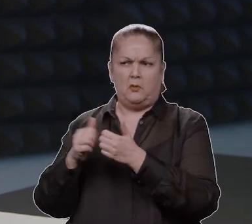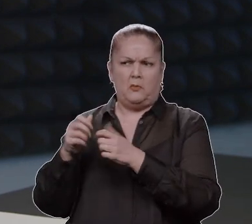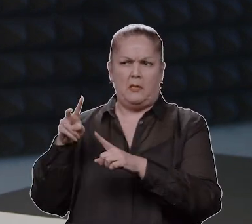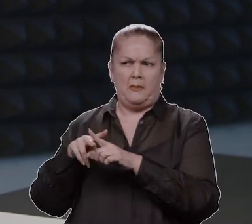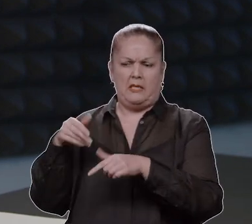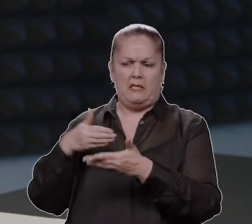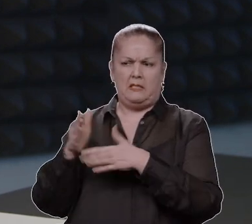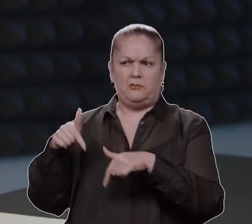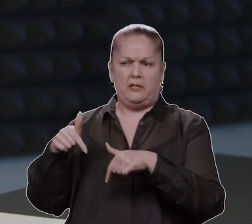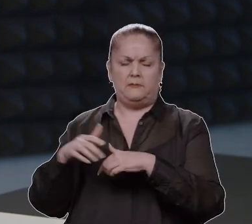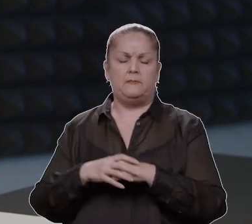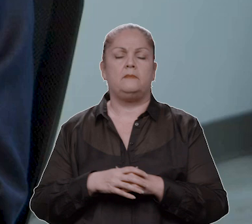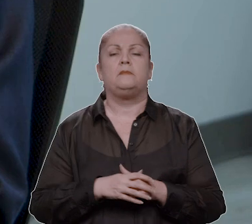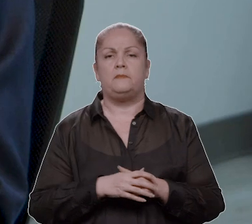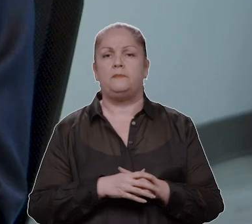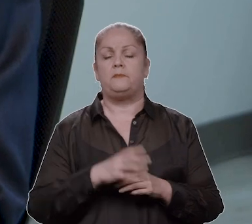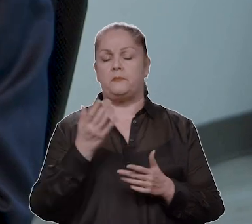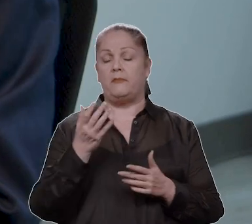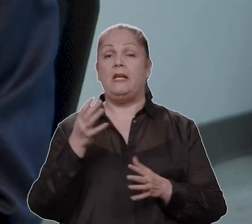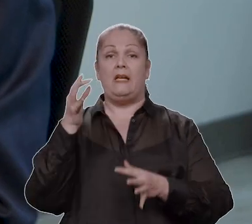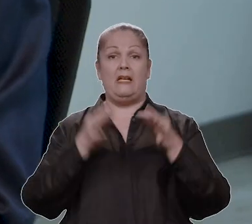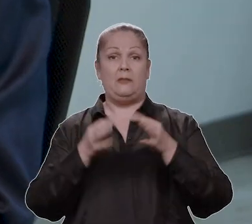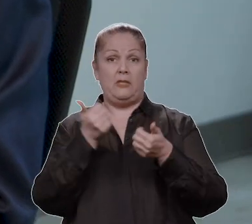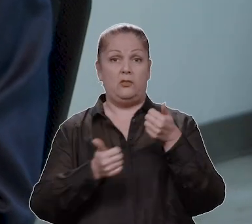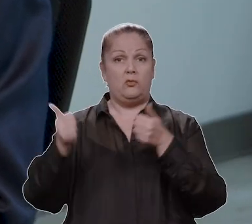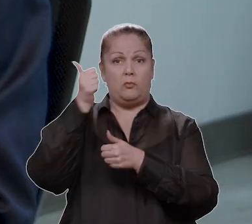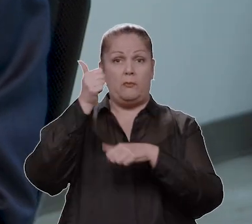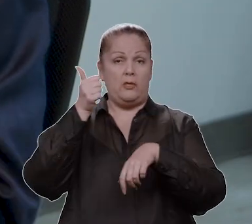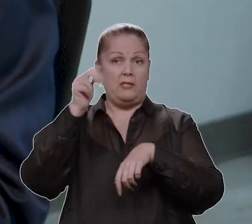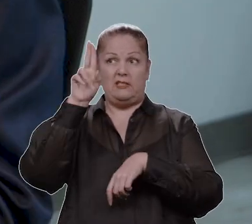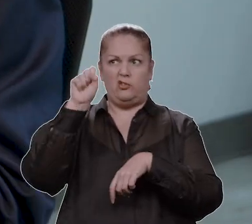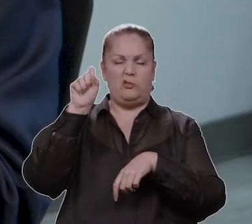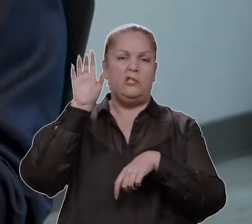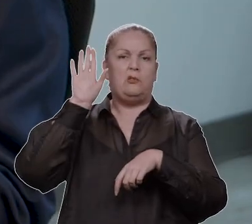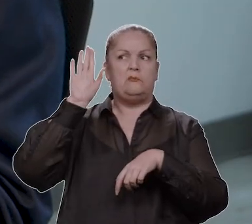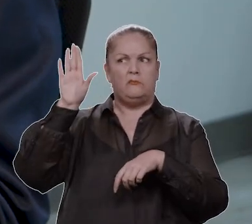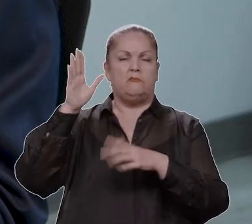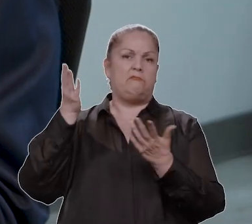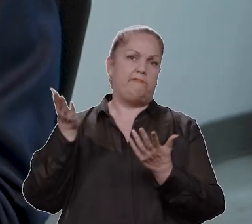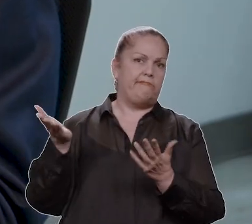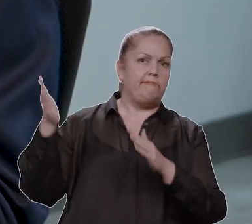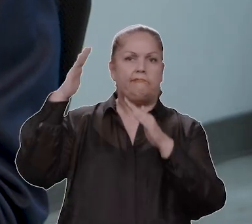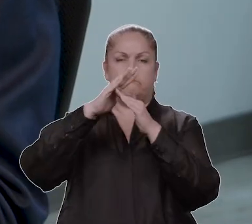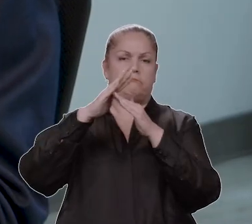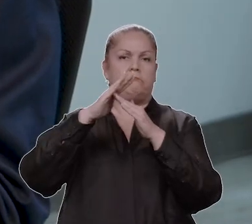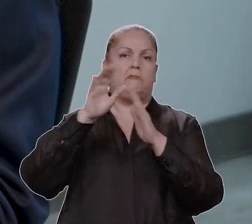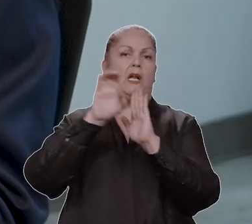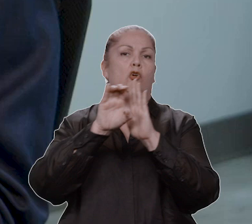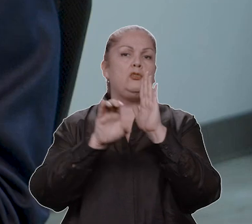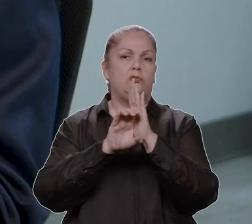Unidos en los derechos de la sociedad puertorriqueña. Pues ciertamente el Tribunal Supremo de Estados Unidos es el máximo intérprete de